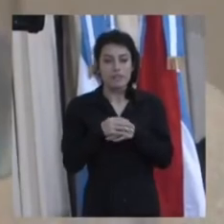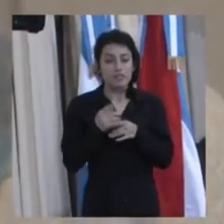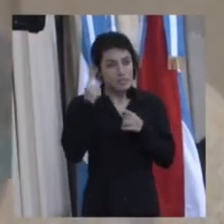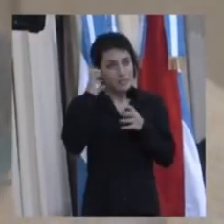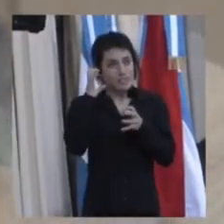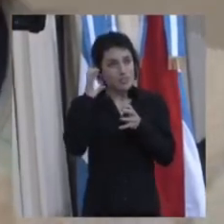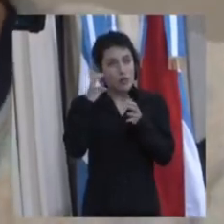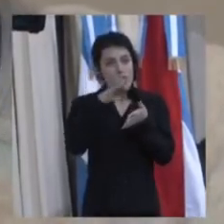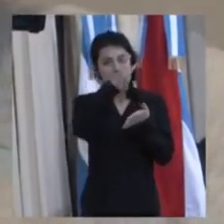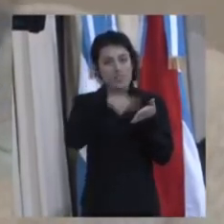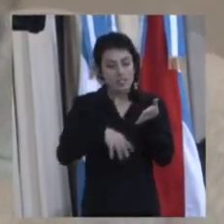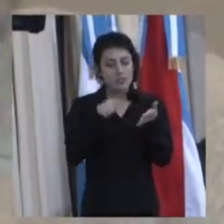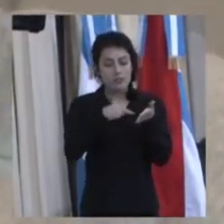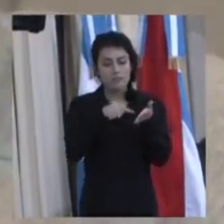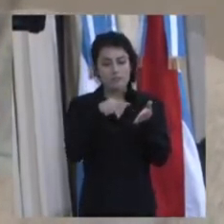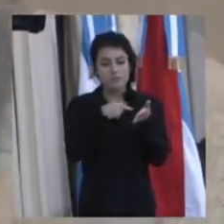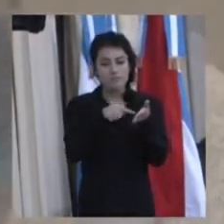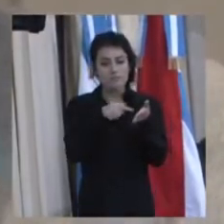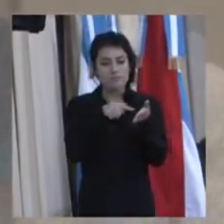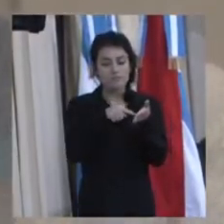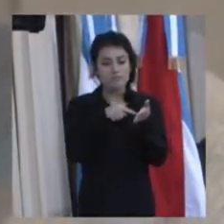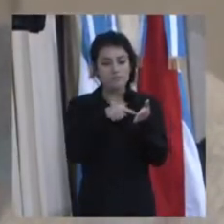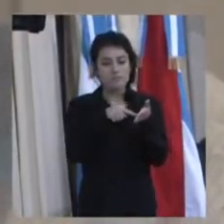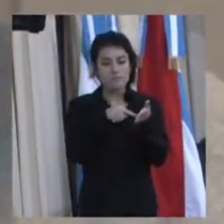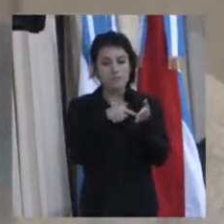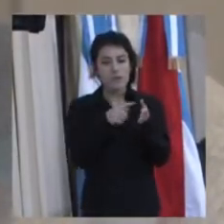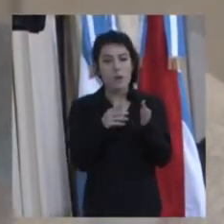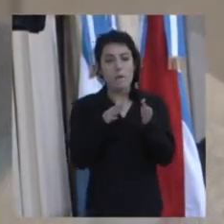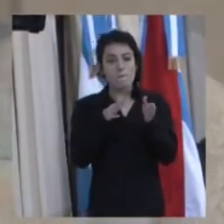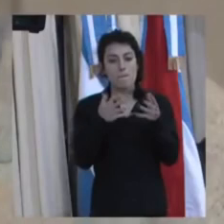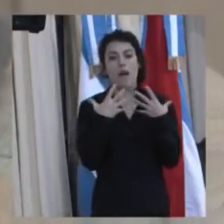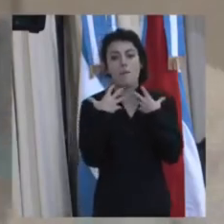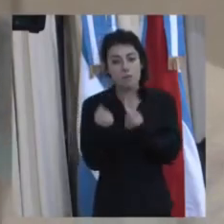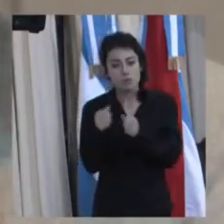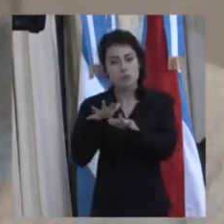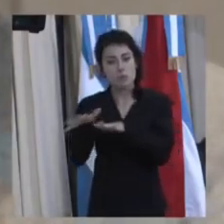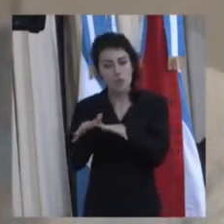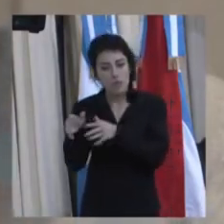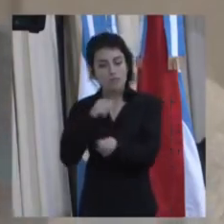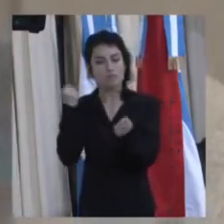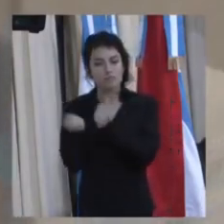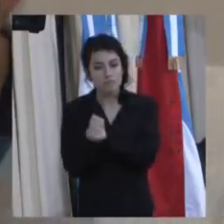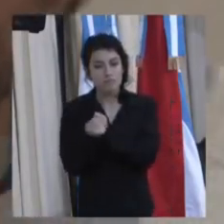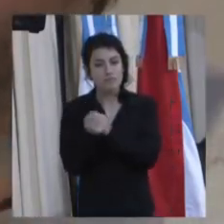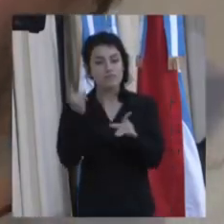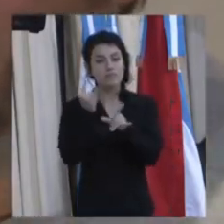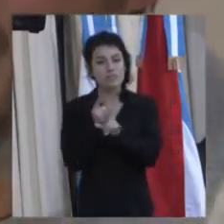seguido los acontecimientos y que se había solidarizado con el movimiento reformista cada vez que había sido